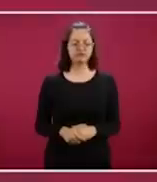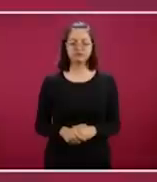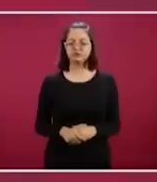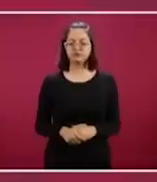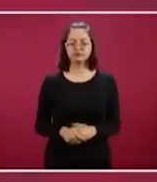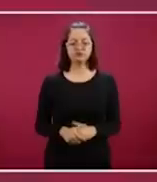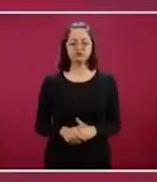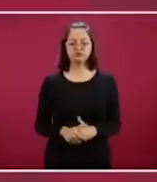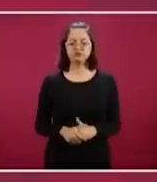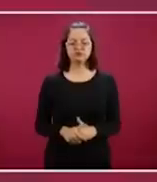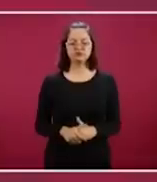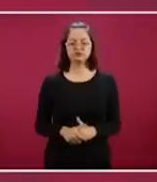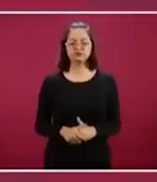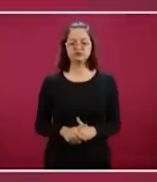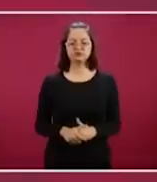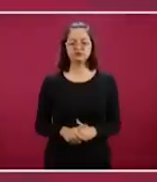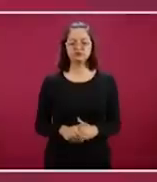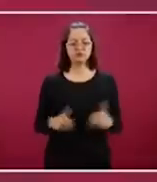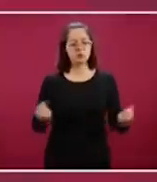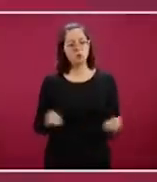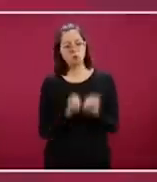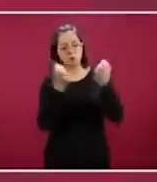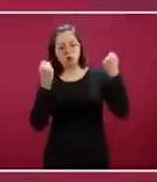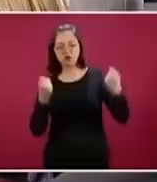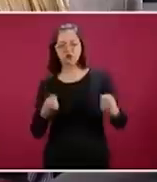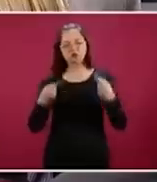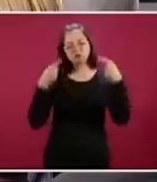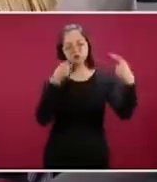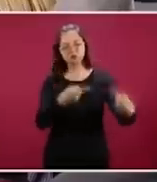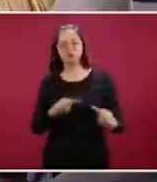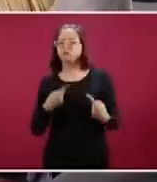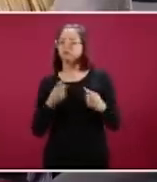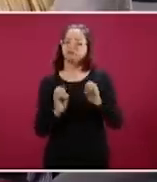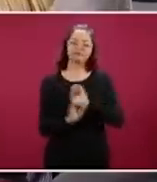va a haber confrontación.